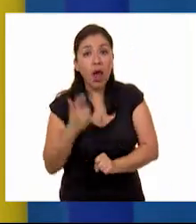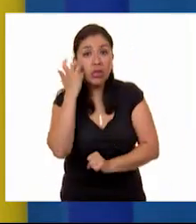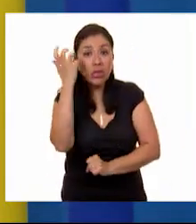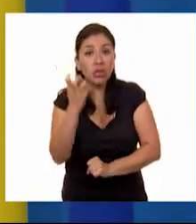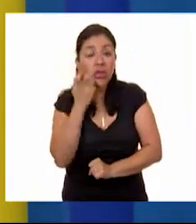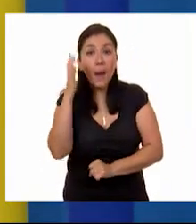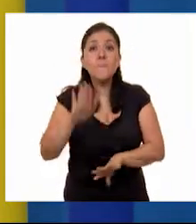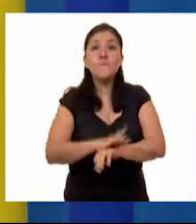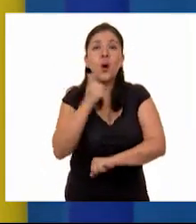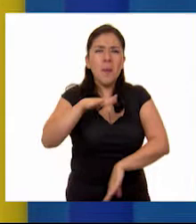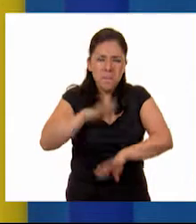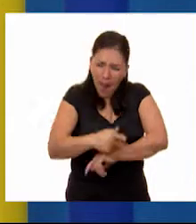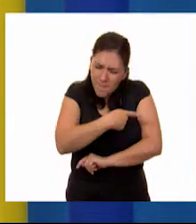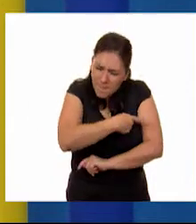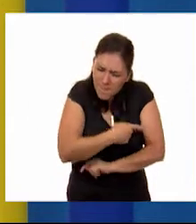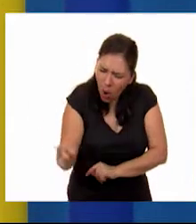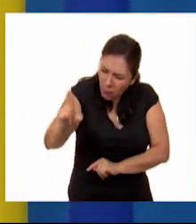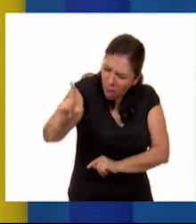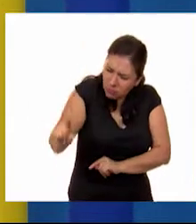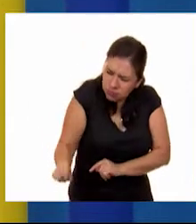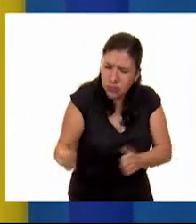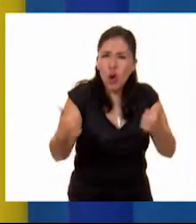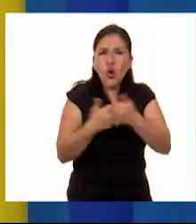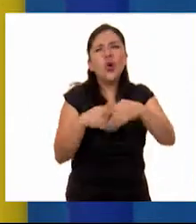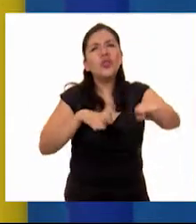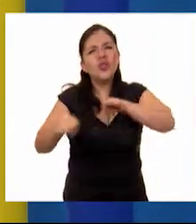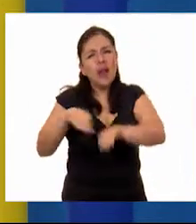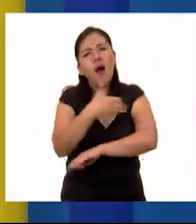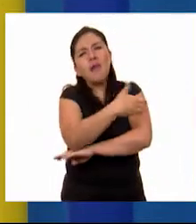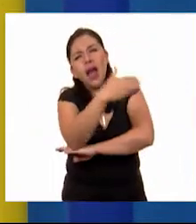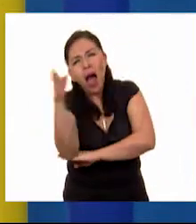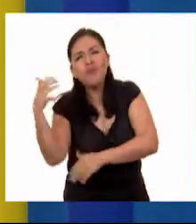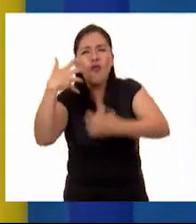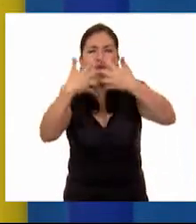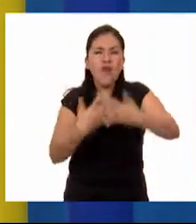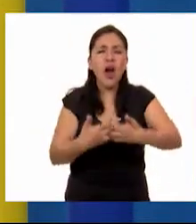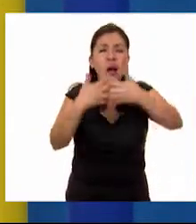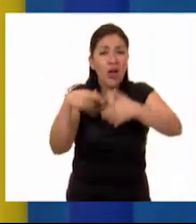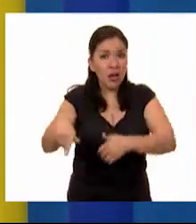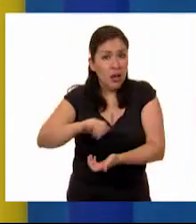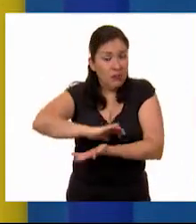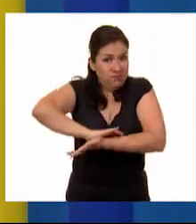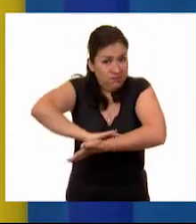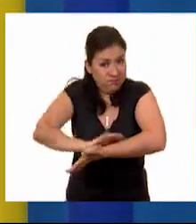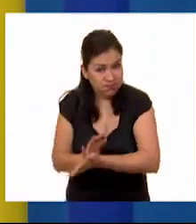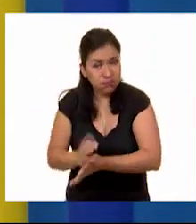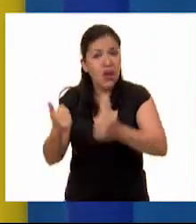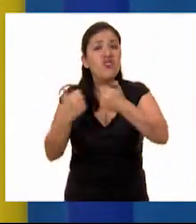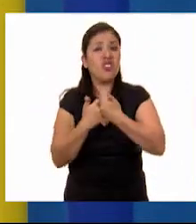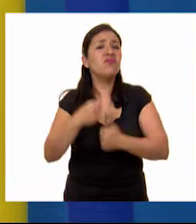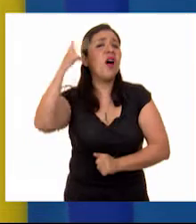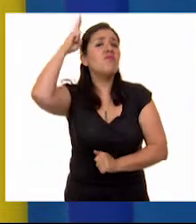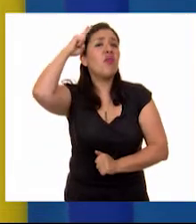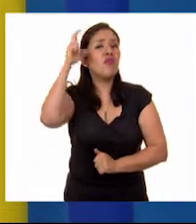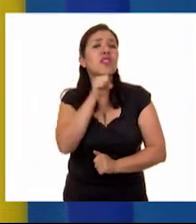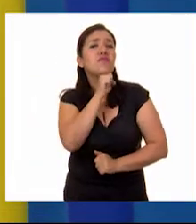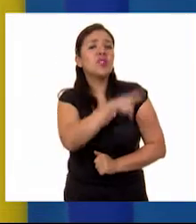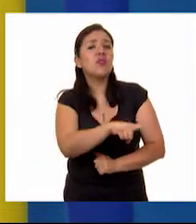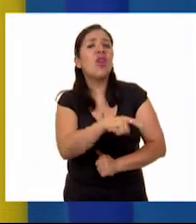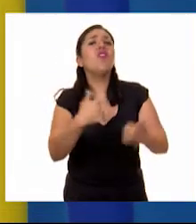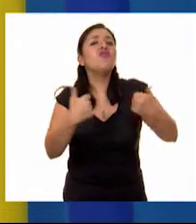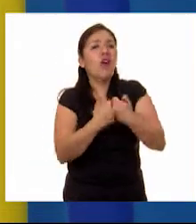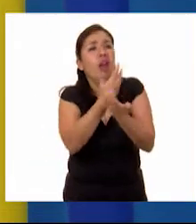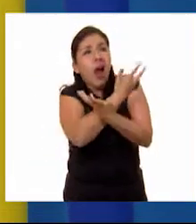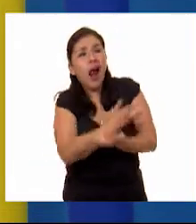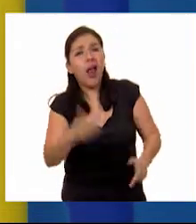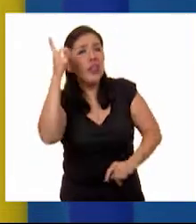que los estratos más pobres, compuestos de campesinos y obreros, eran oprimidos por la dictadura de Porfirio Díaz y por las